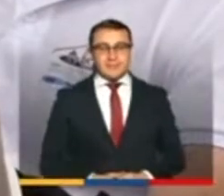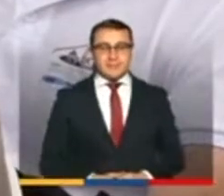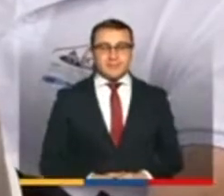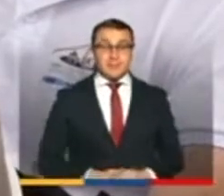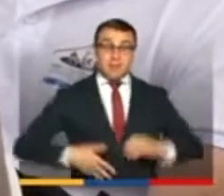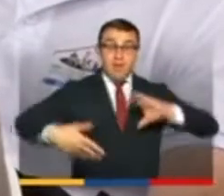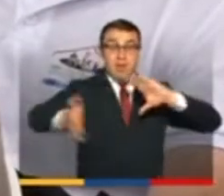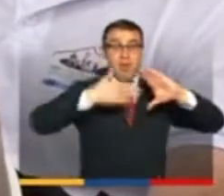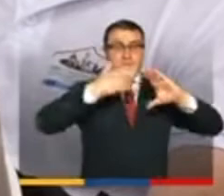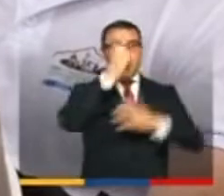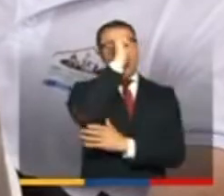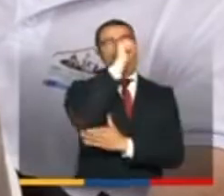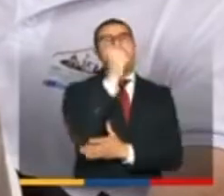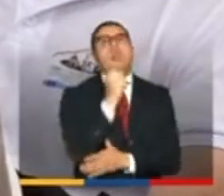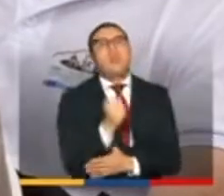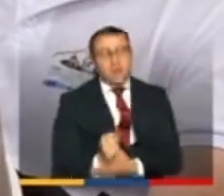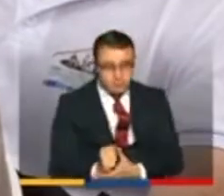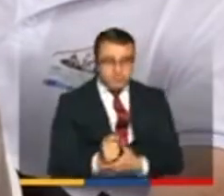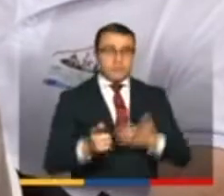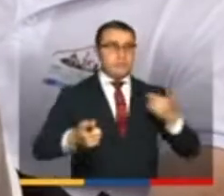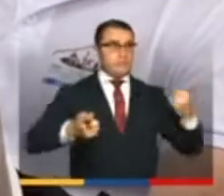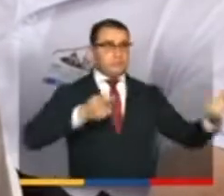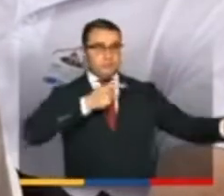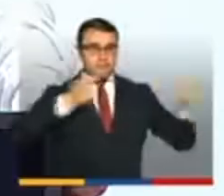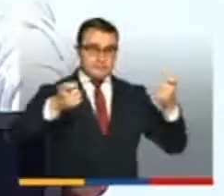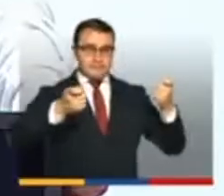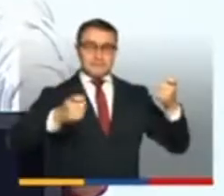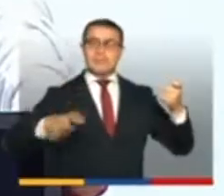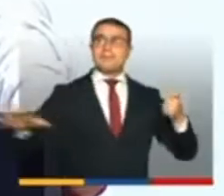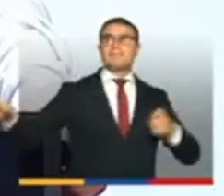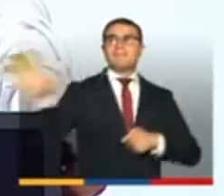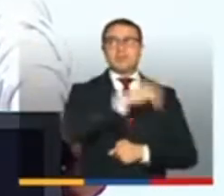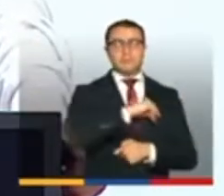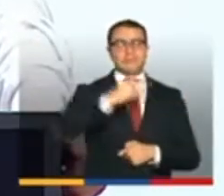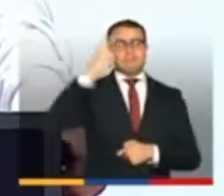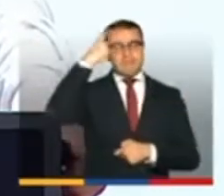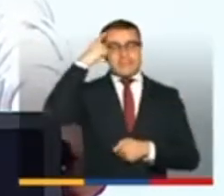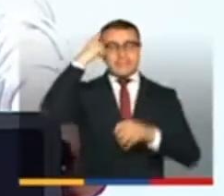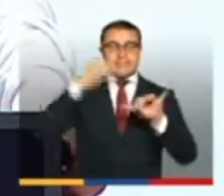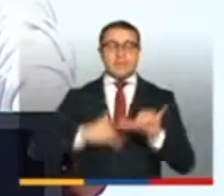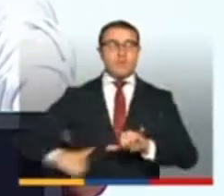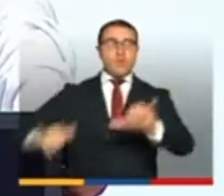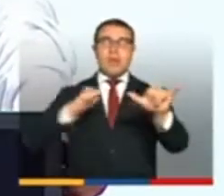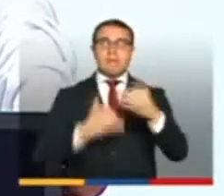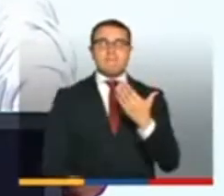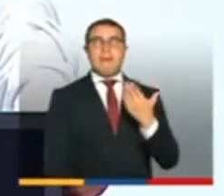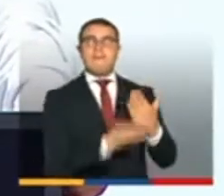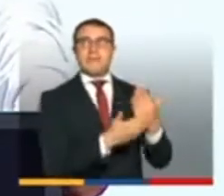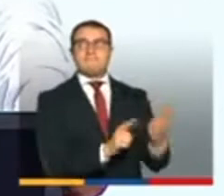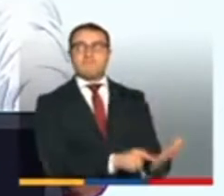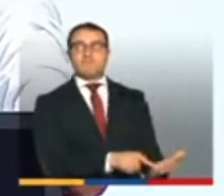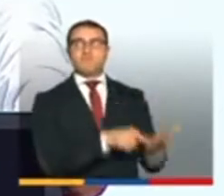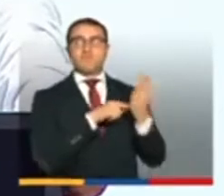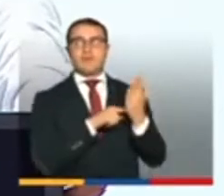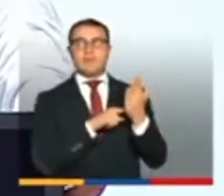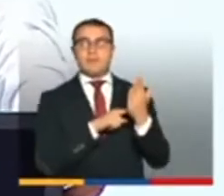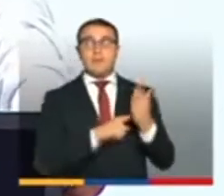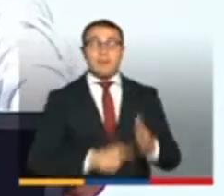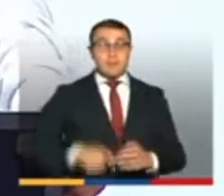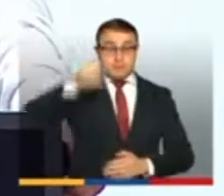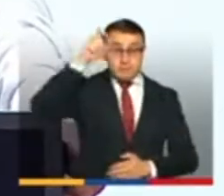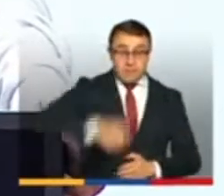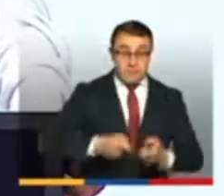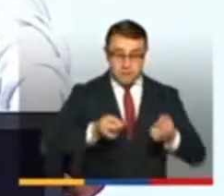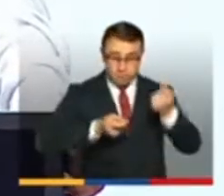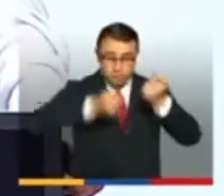climático para todos nos trae el mismo mensaje tenemos que transitar hacia economías